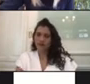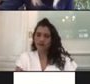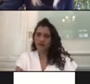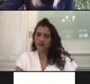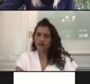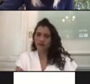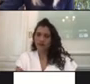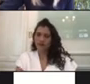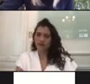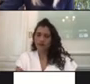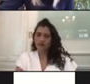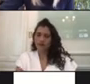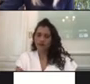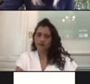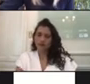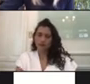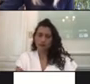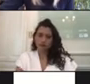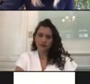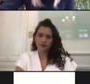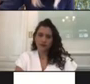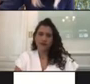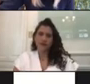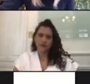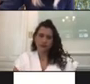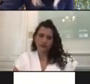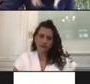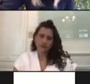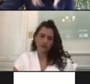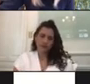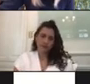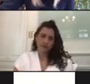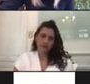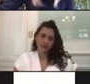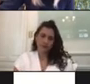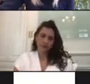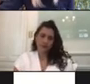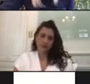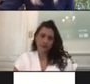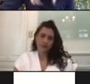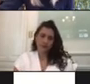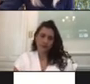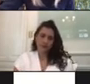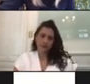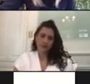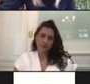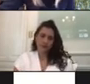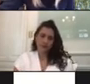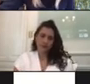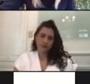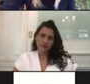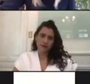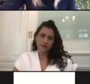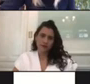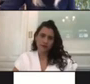más importantes para que ustedes puedan tener más información sobre realmente todo el itinerario que pueden hacer alrededor de esto. Así es que esperamos también